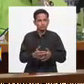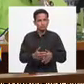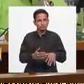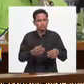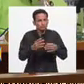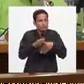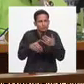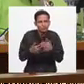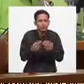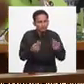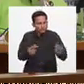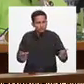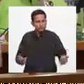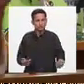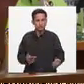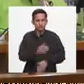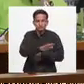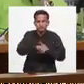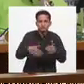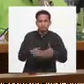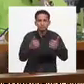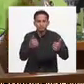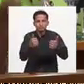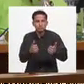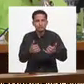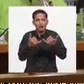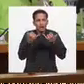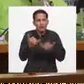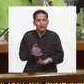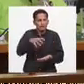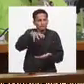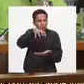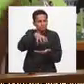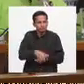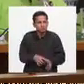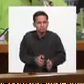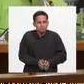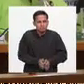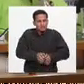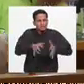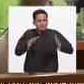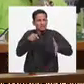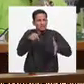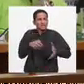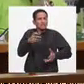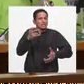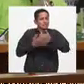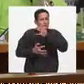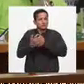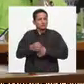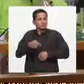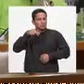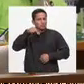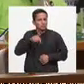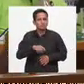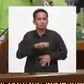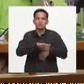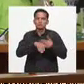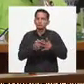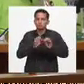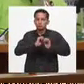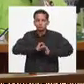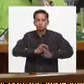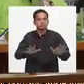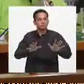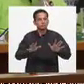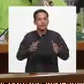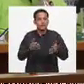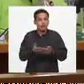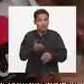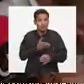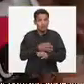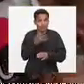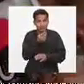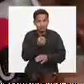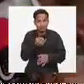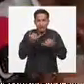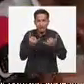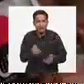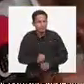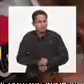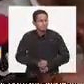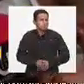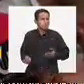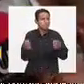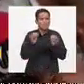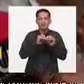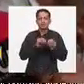riqueza vamos a tener el centro histórico más más de lo que es más maravilloso todavía y